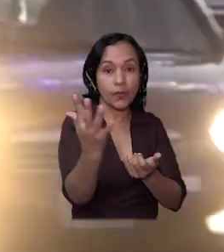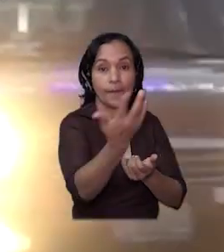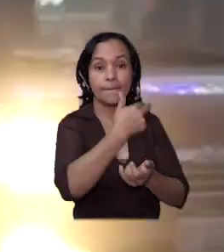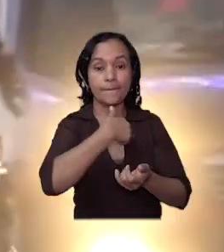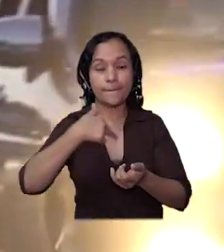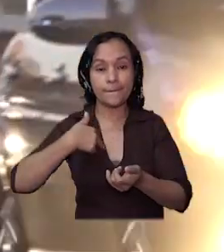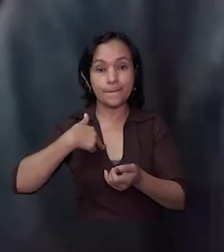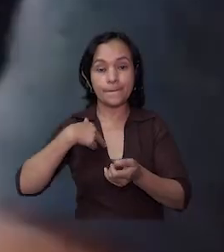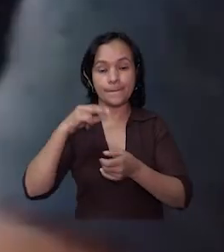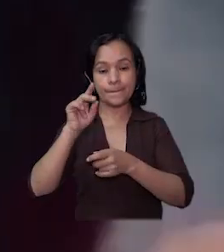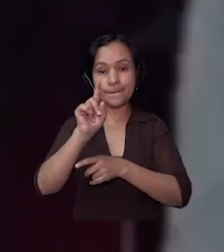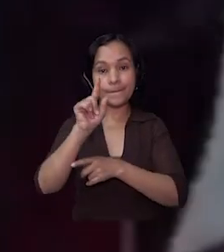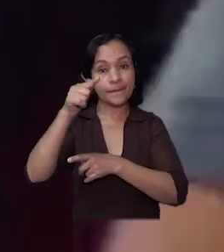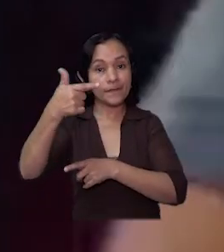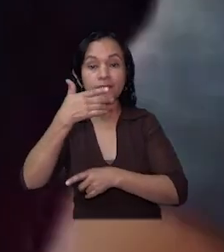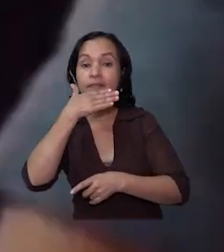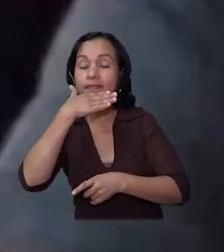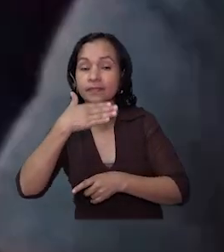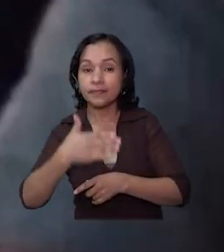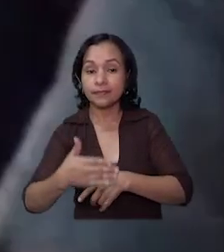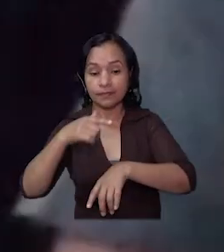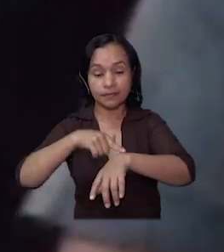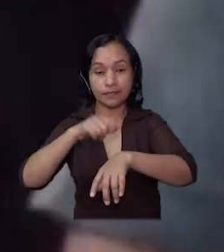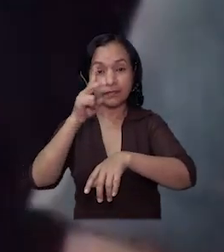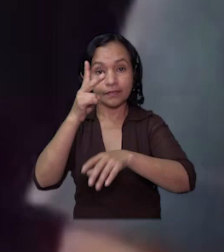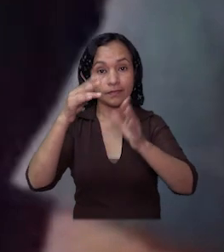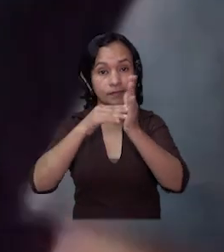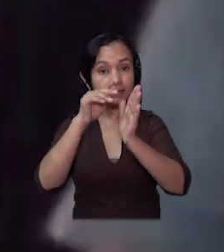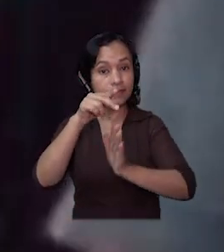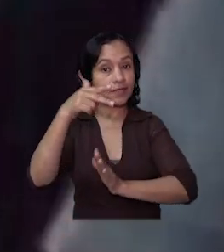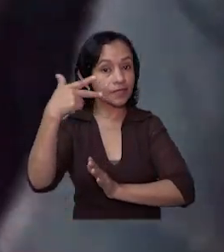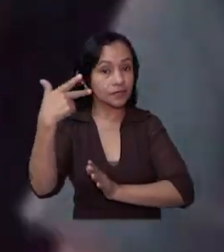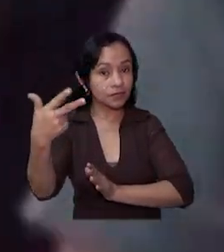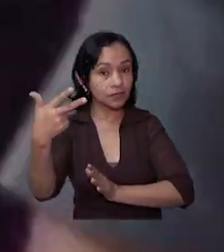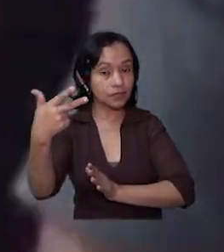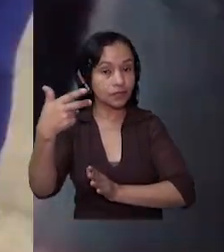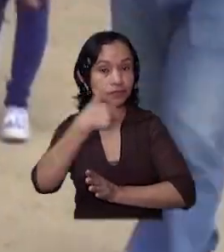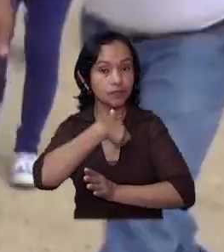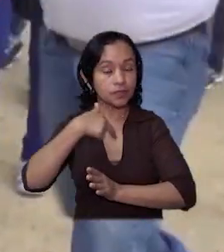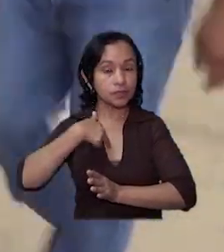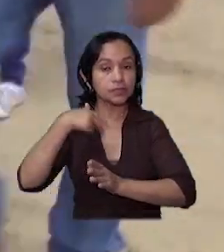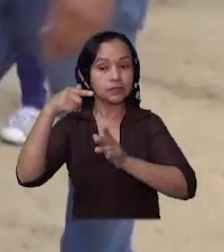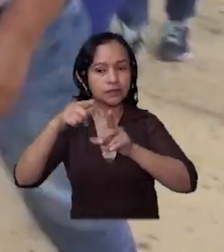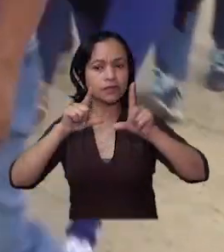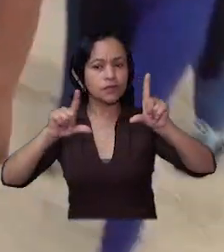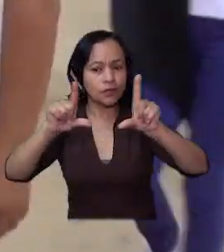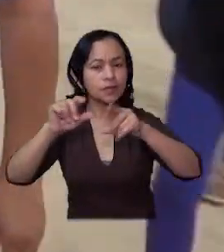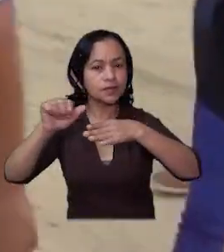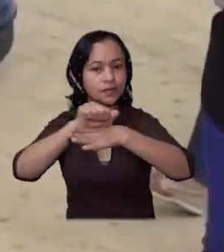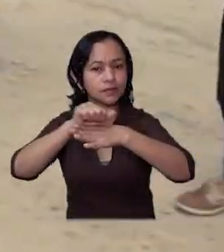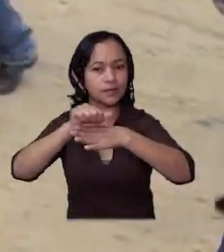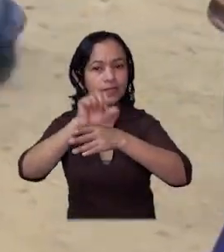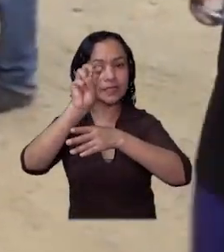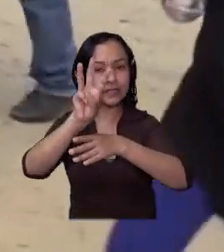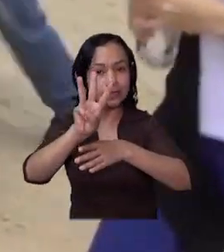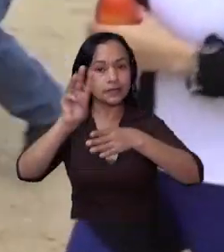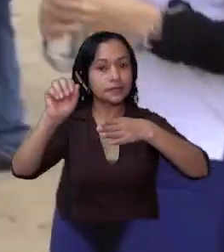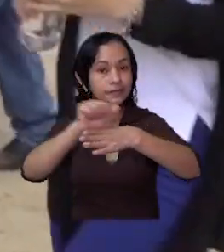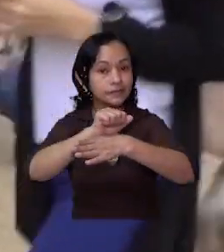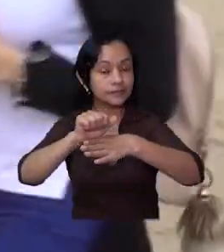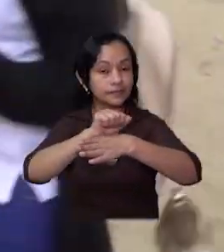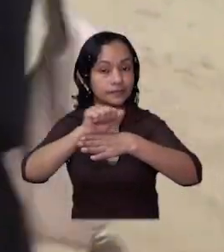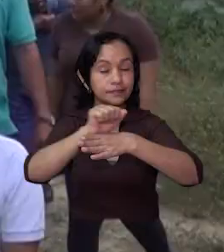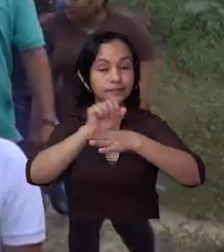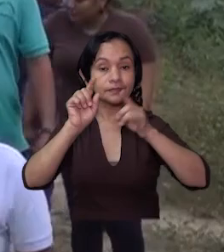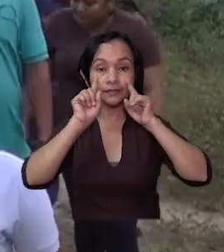esto aconteció la mañana del 17 de diciembre del 2018. Este fue el escenario en que se desarrolló el tercer